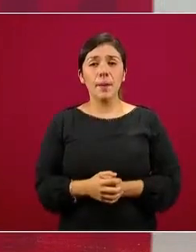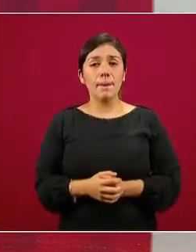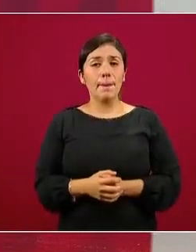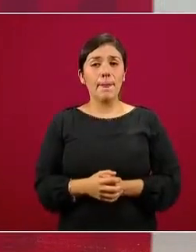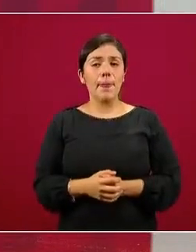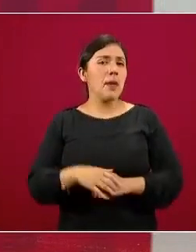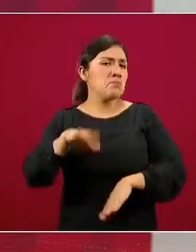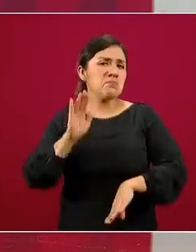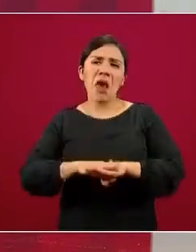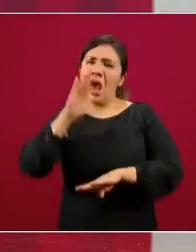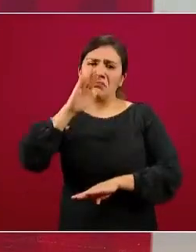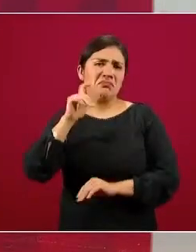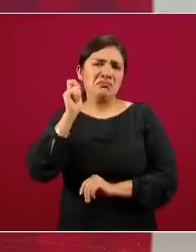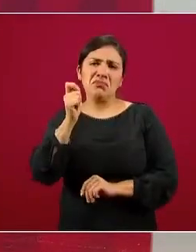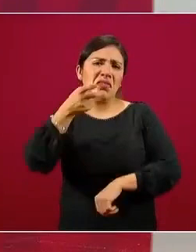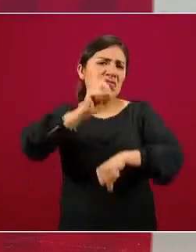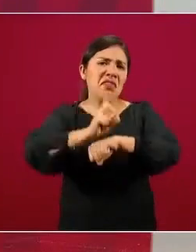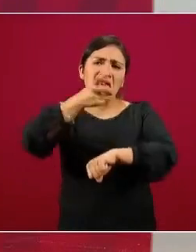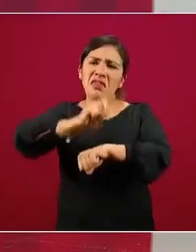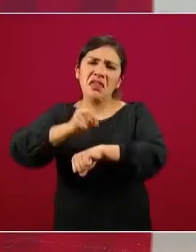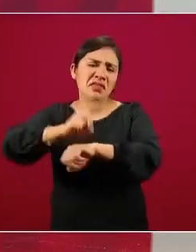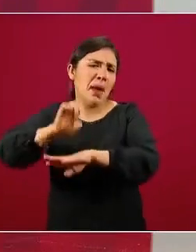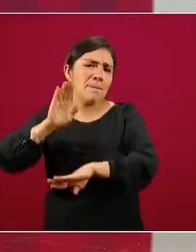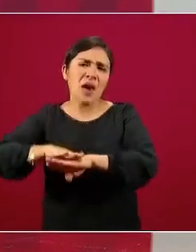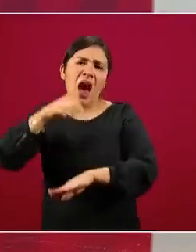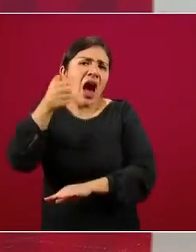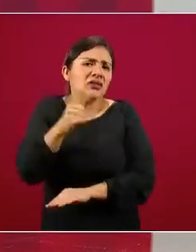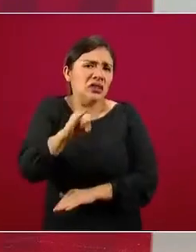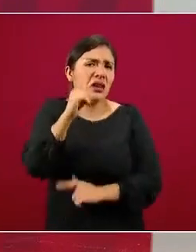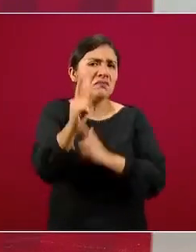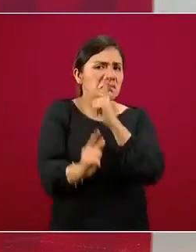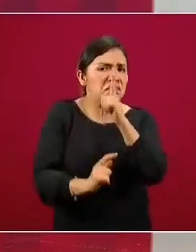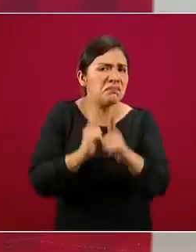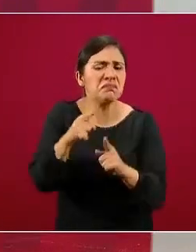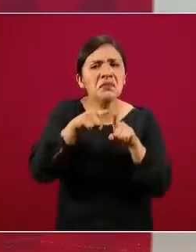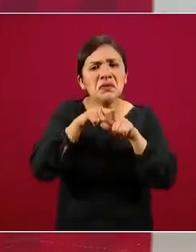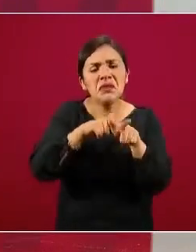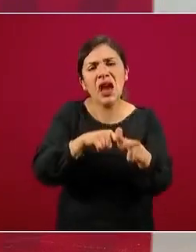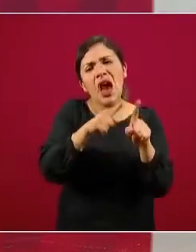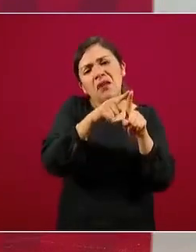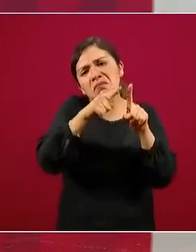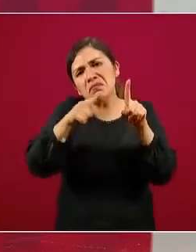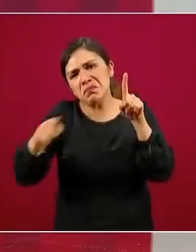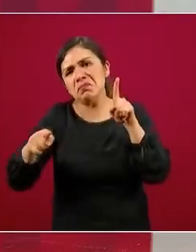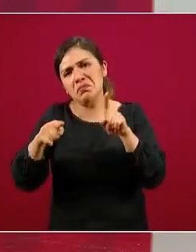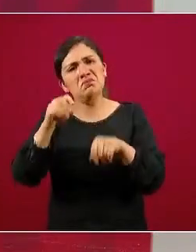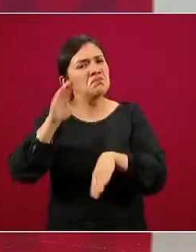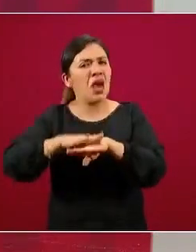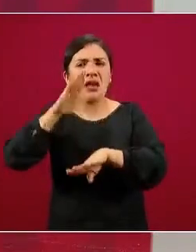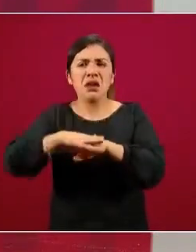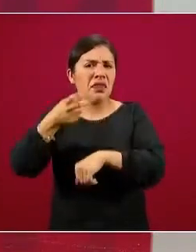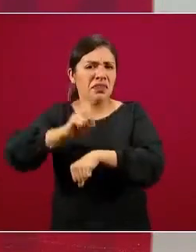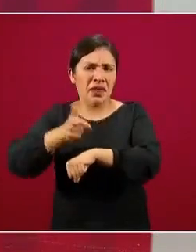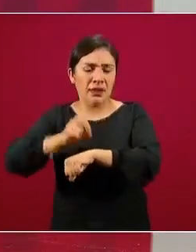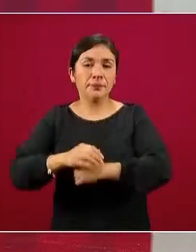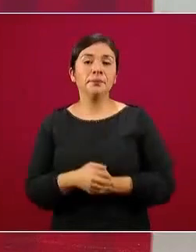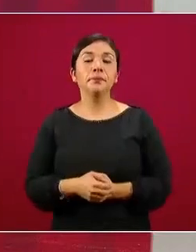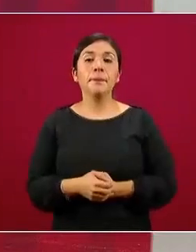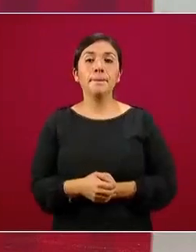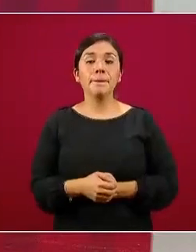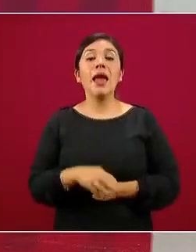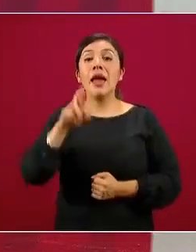más llevamos más de días de que esto ha estado una tendencia continua continua de reducción muchos más días